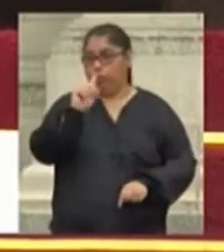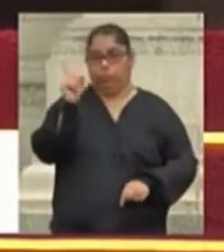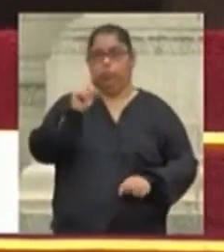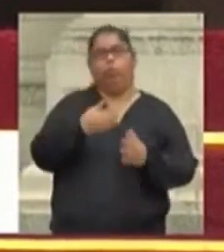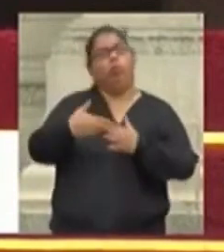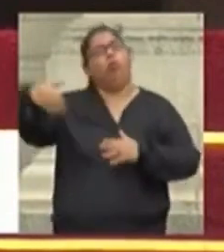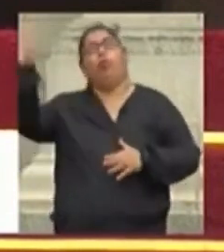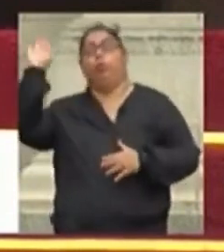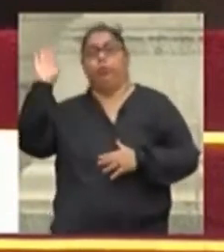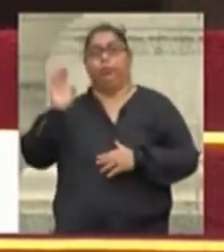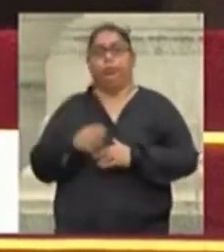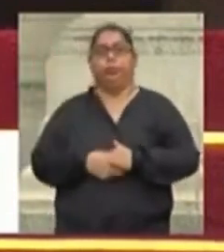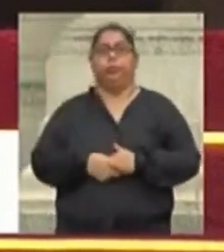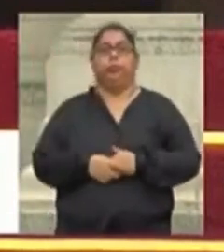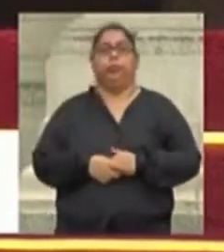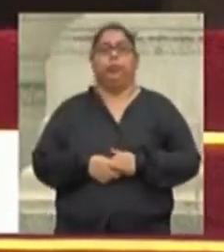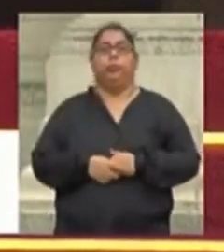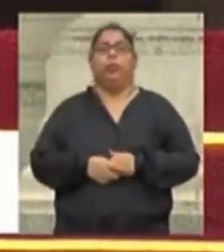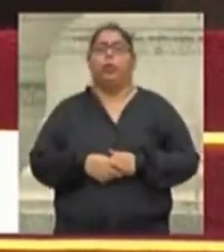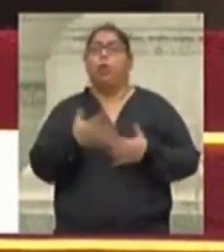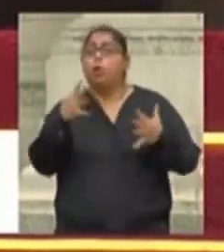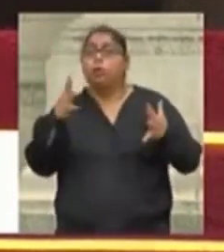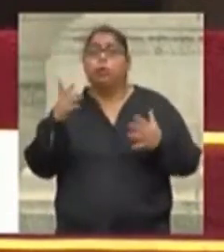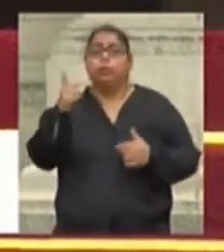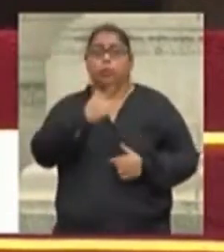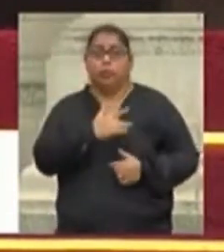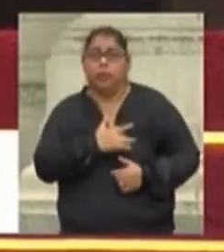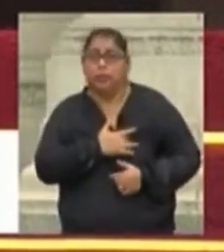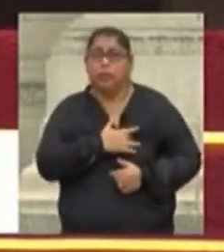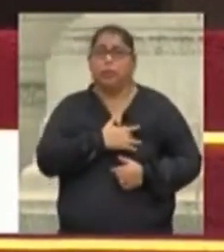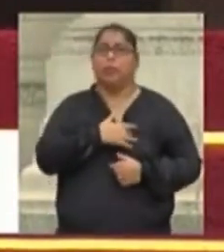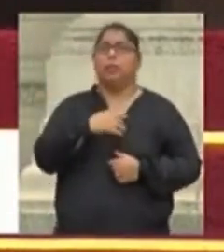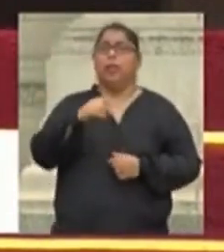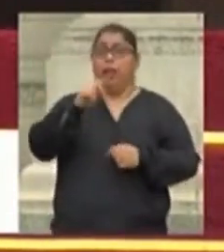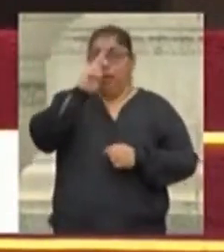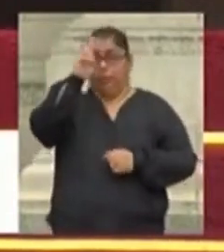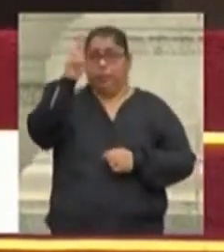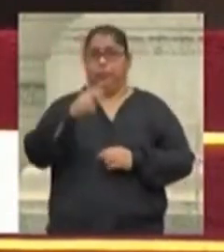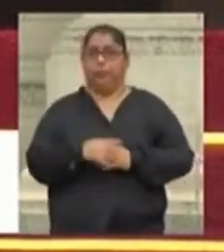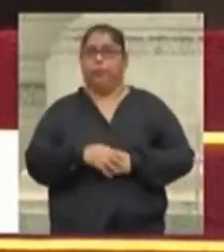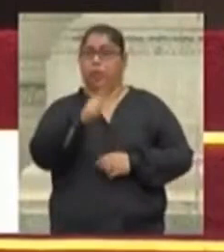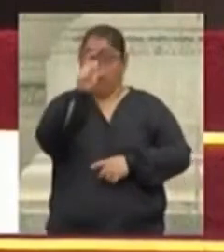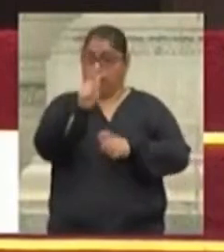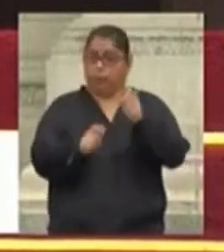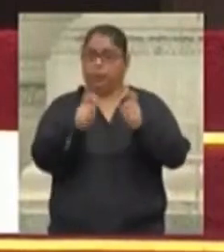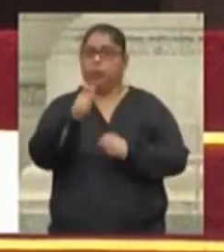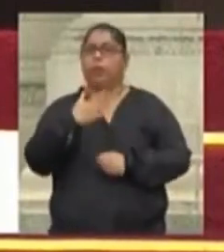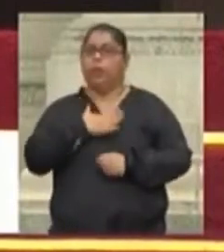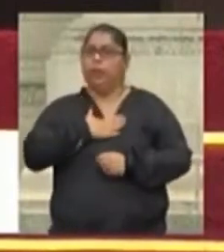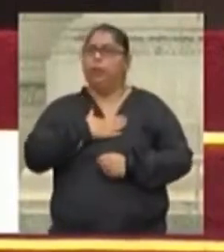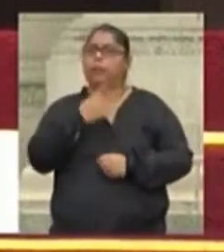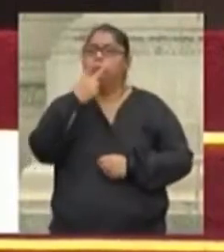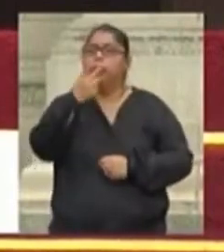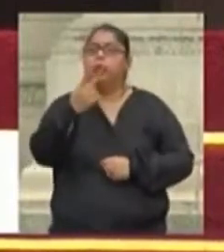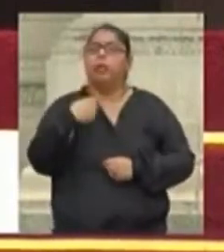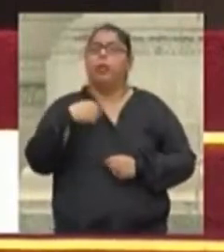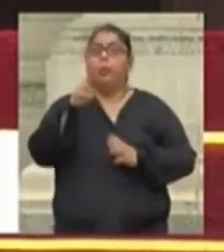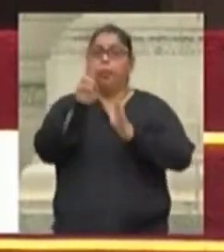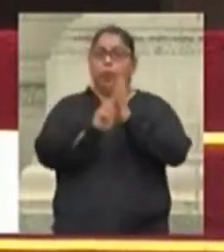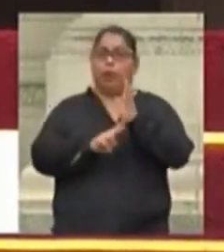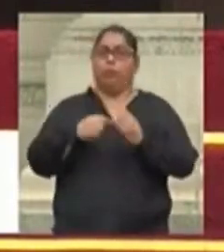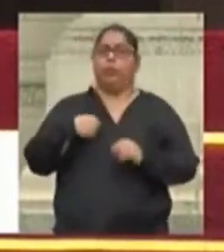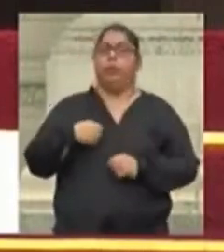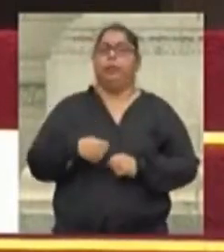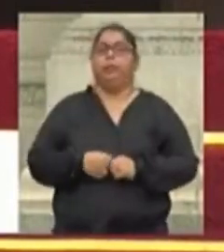discapacitados están en otro sitio los que no son sensibles a la patria las personas tenemos que valorarla